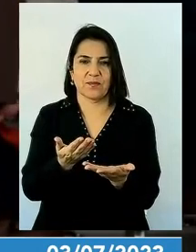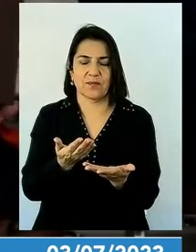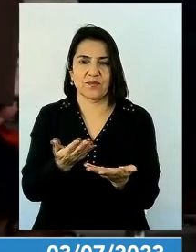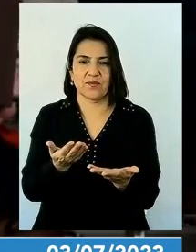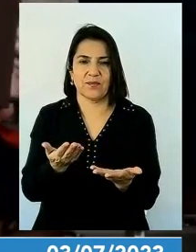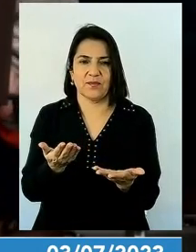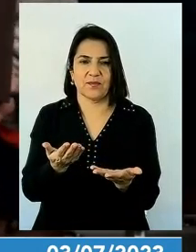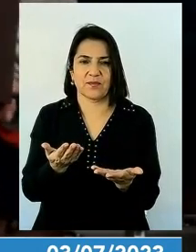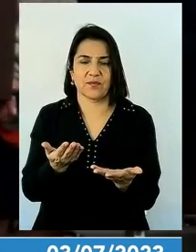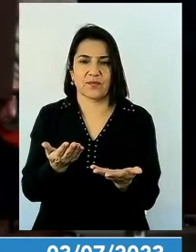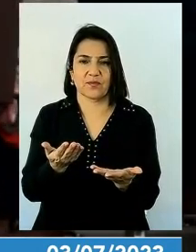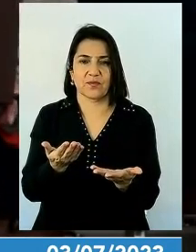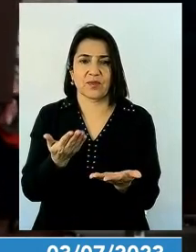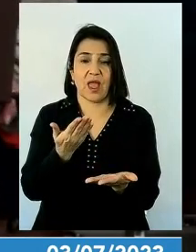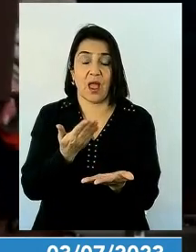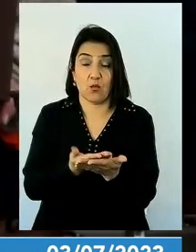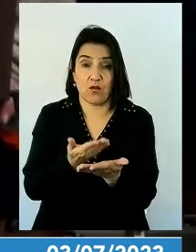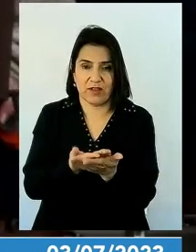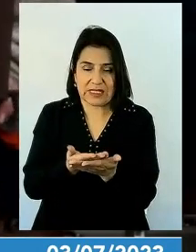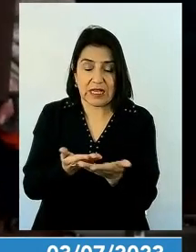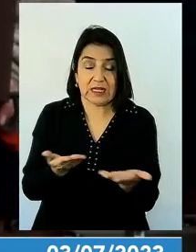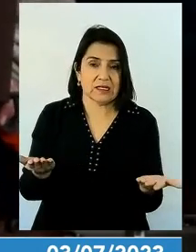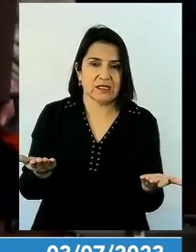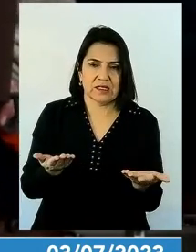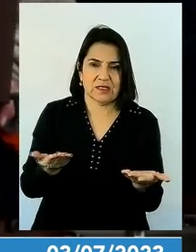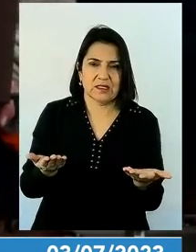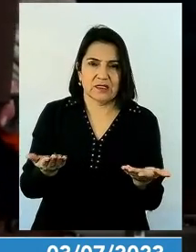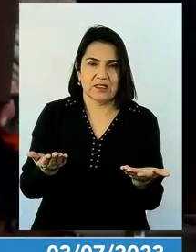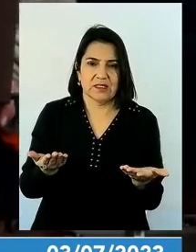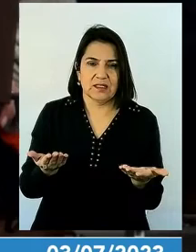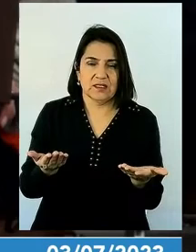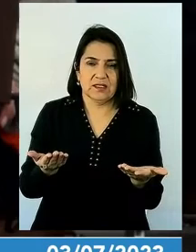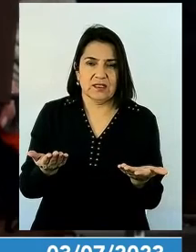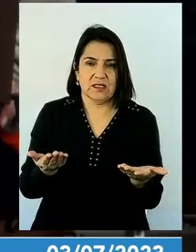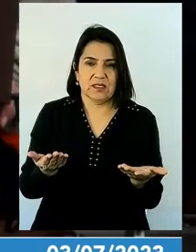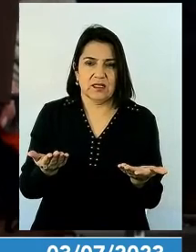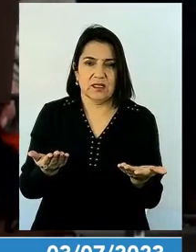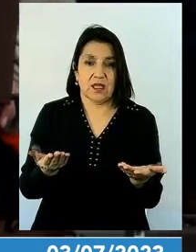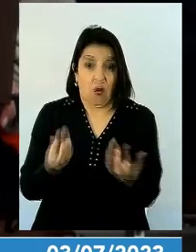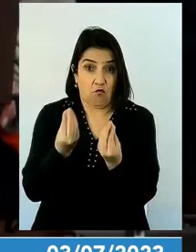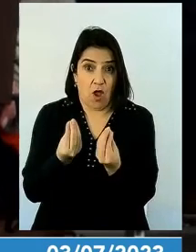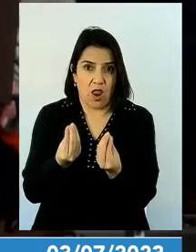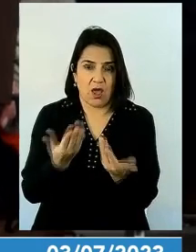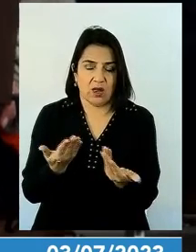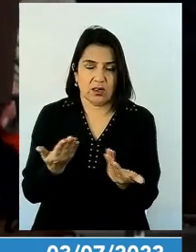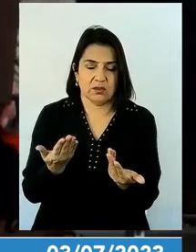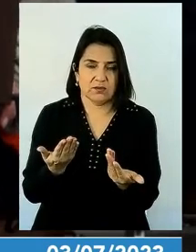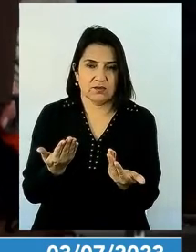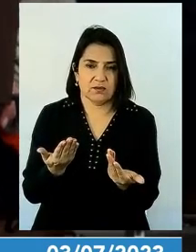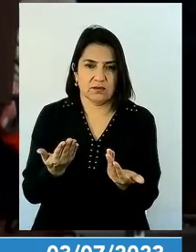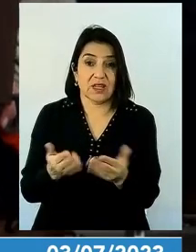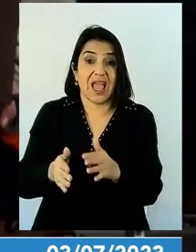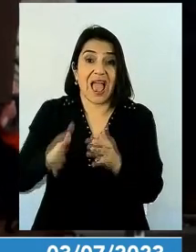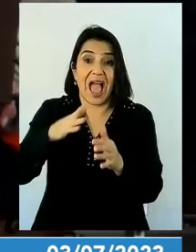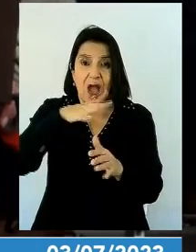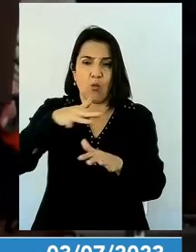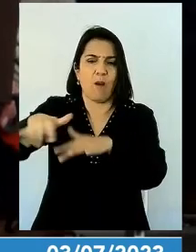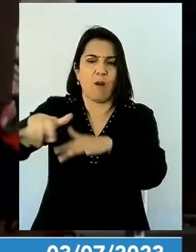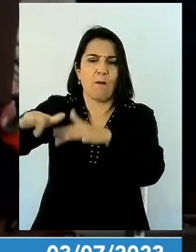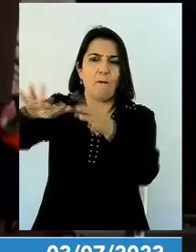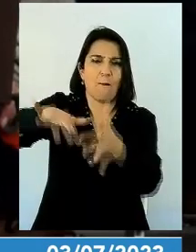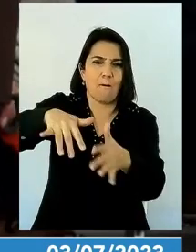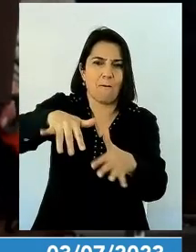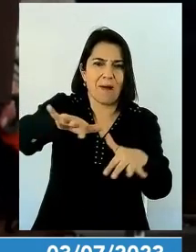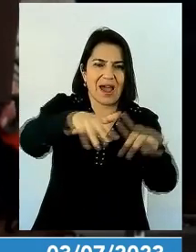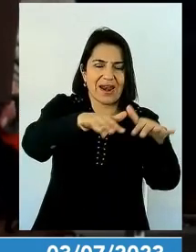provecho, valga la redundancia, en el buen sentido de la palabra, de las aguas marítimas, concesionando,